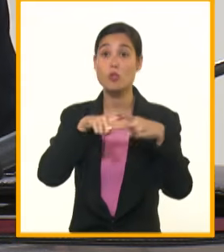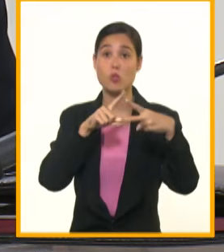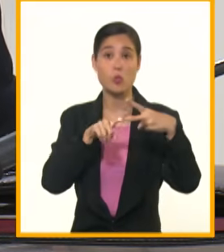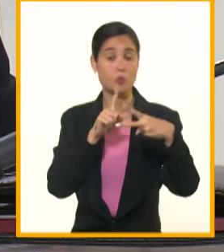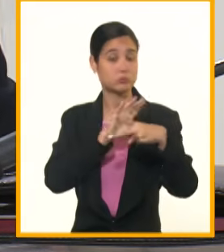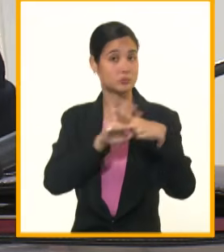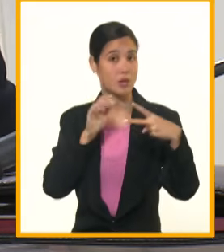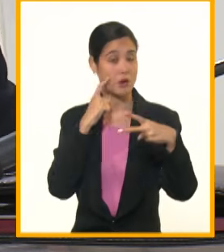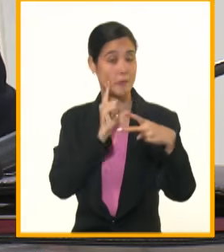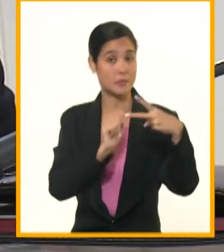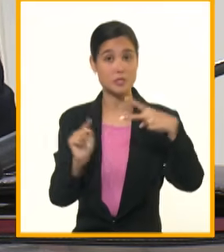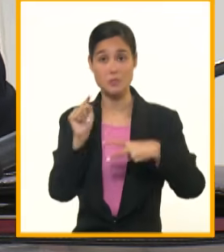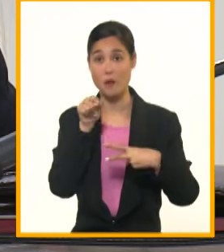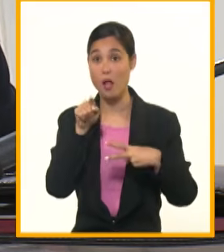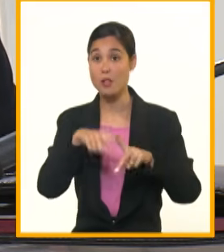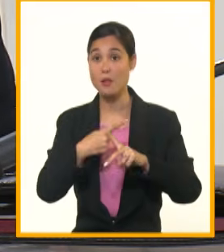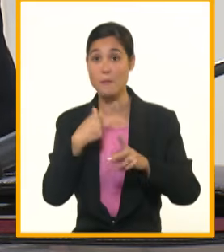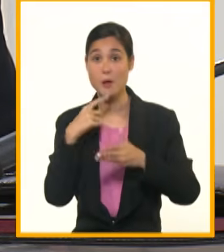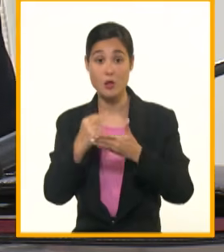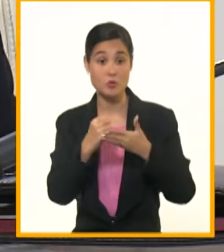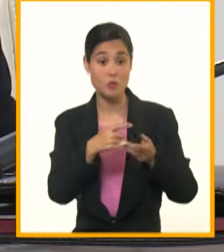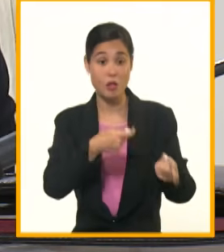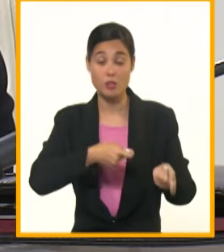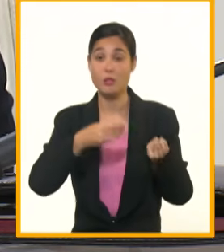también una garantía para el desarrollo agrícola de la nación.